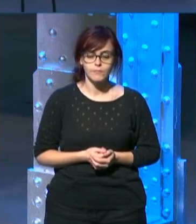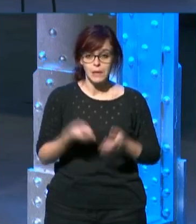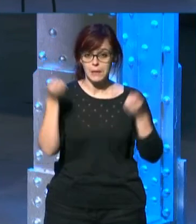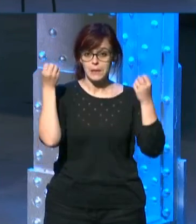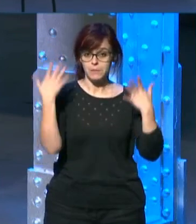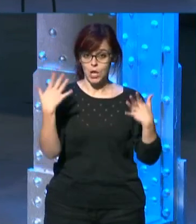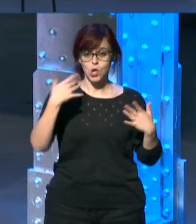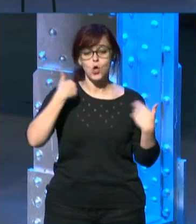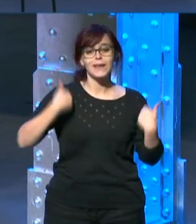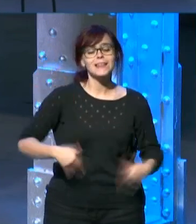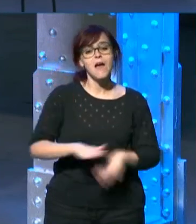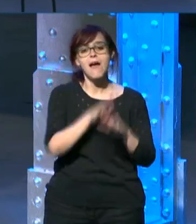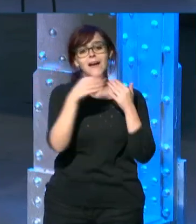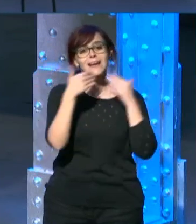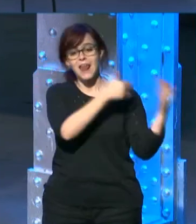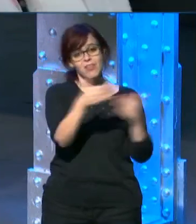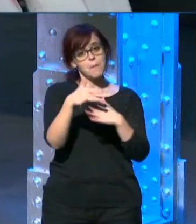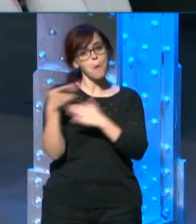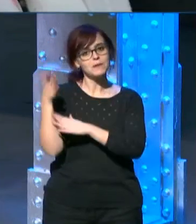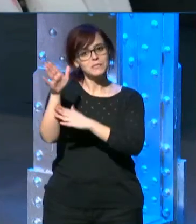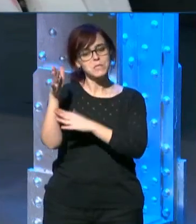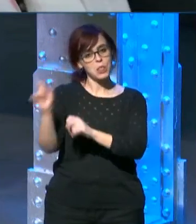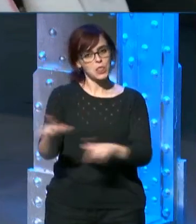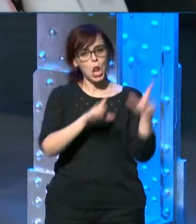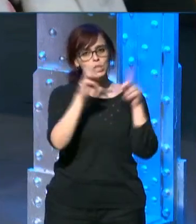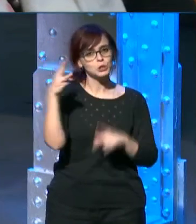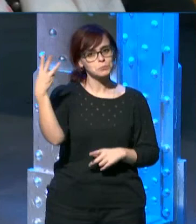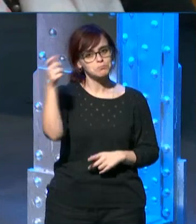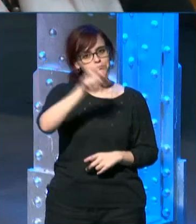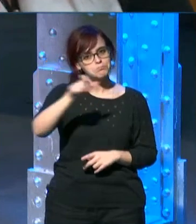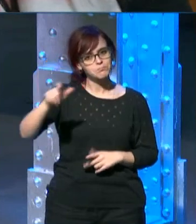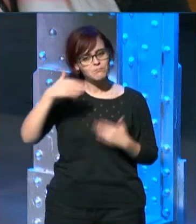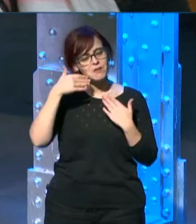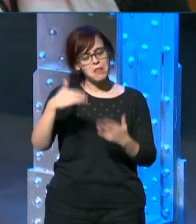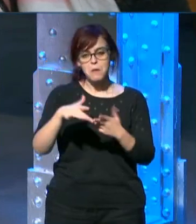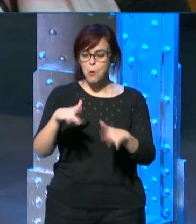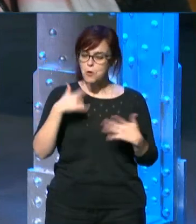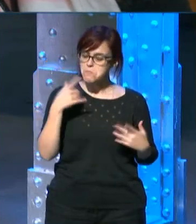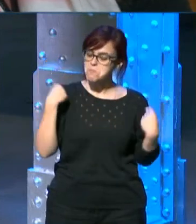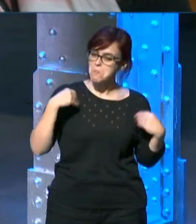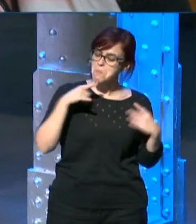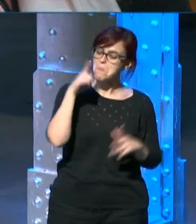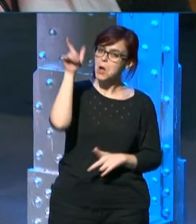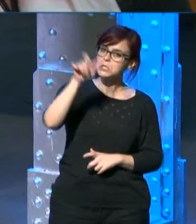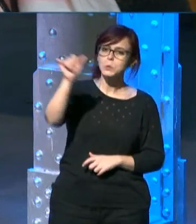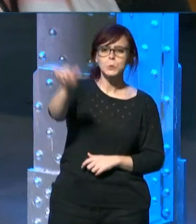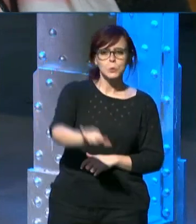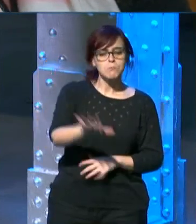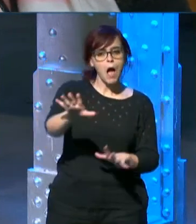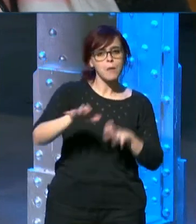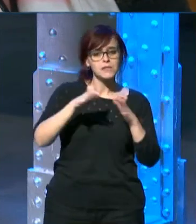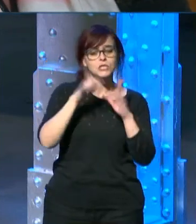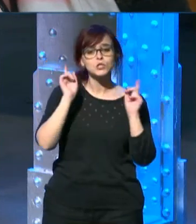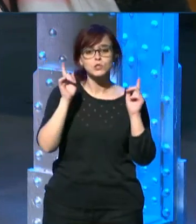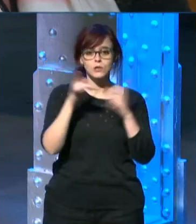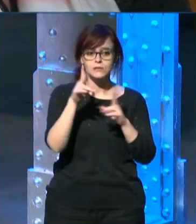Pues bueno, yo quería daros las gracias también por la presentación a los tres. Ha sido muy entretenida y muy ilustrativa también. Y mi pregunta no está